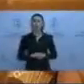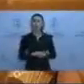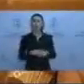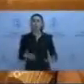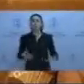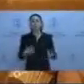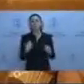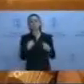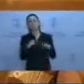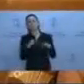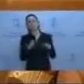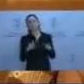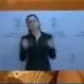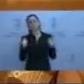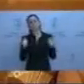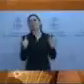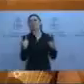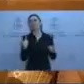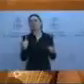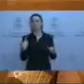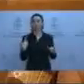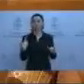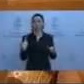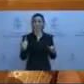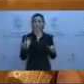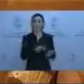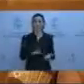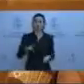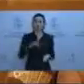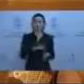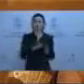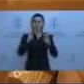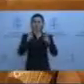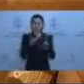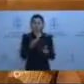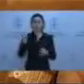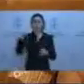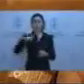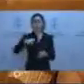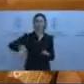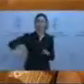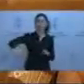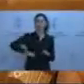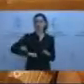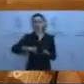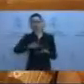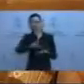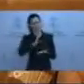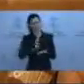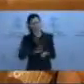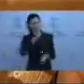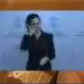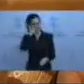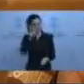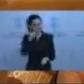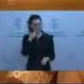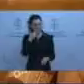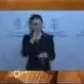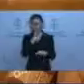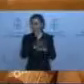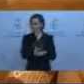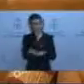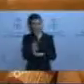una estricta responsabilidad. Desde que usted es consejero de Presidencia, ya hay una parte que le gusta a usted, no cumple